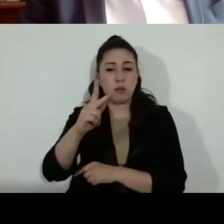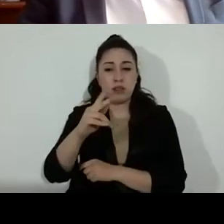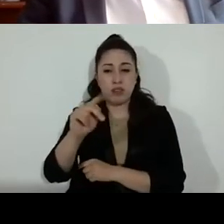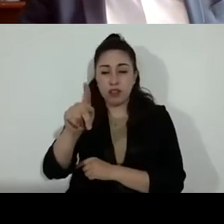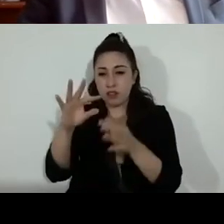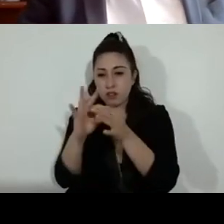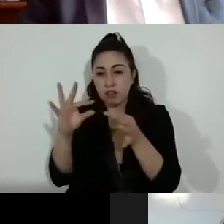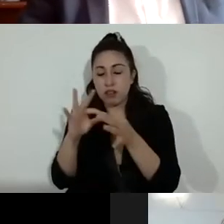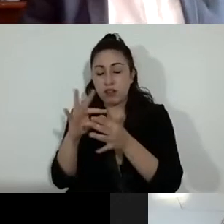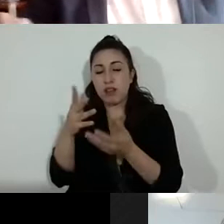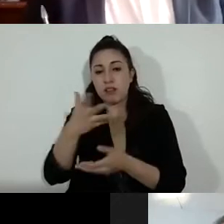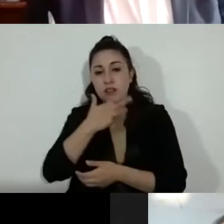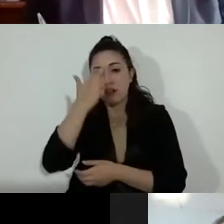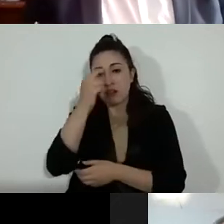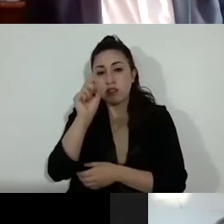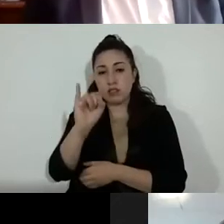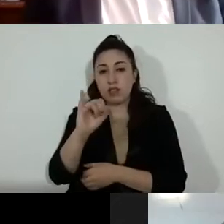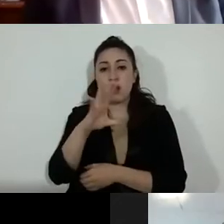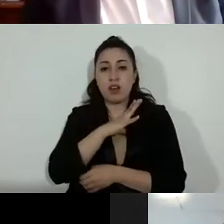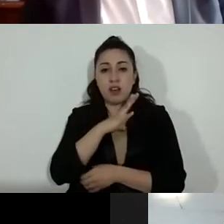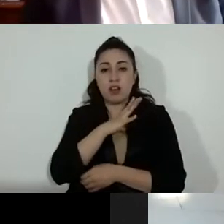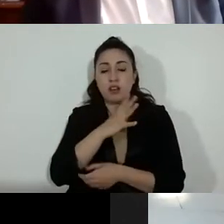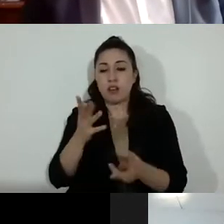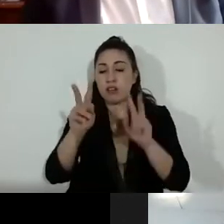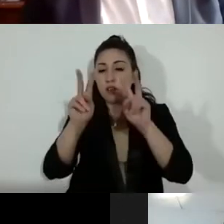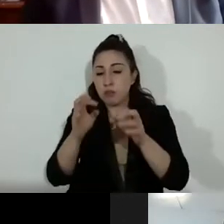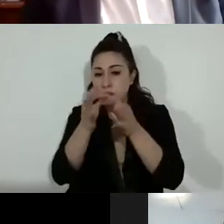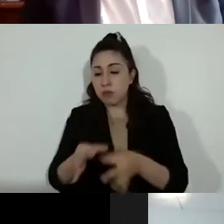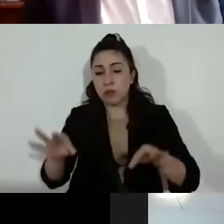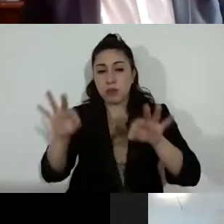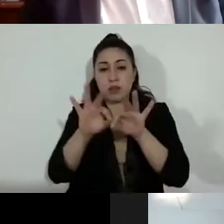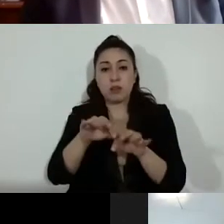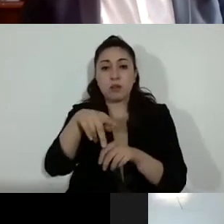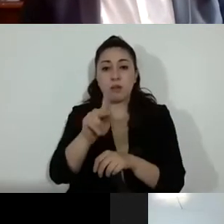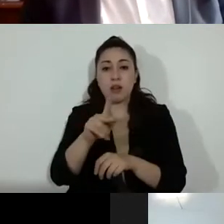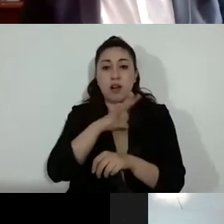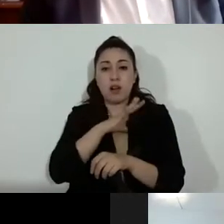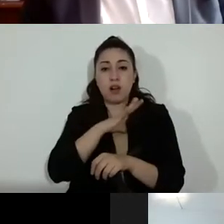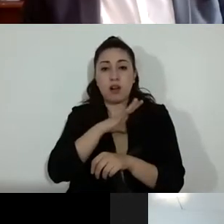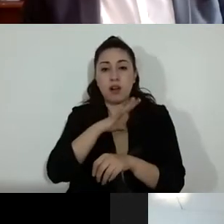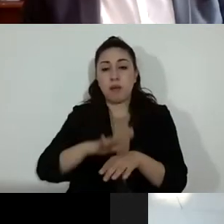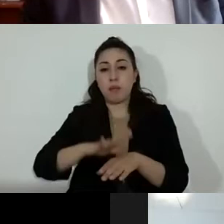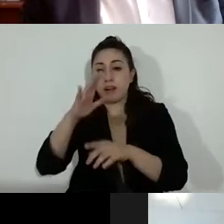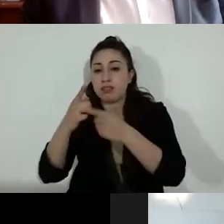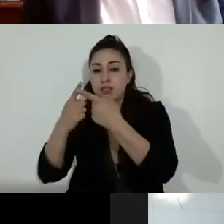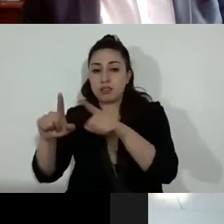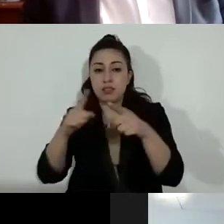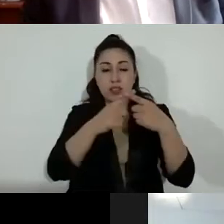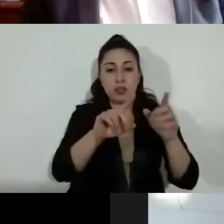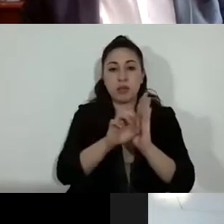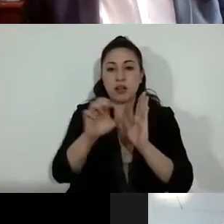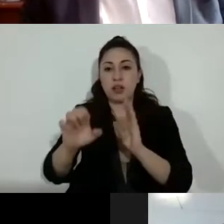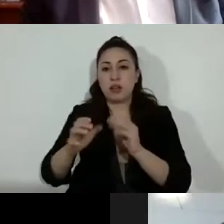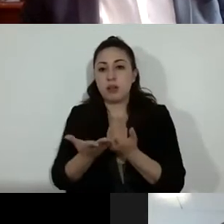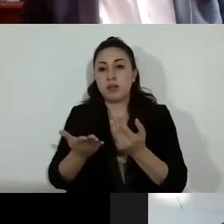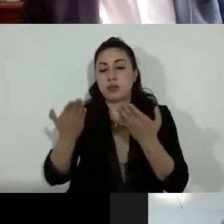se están tratando temas igual de relevantes, pero que son diametralmente distintos. Uno es el tema de las